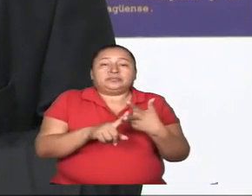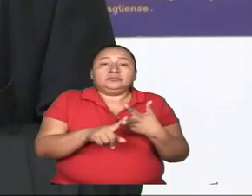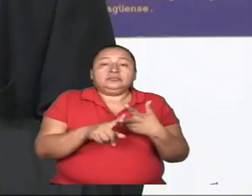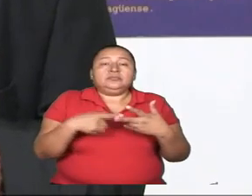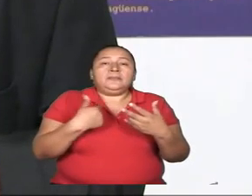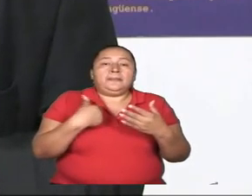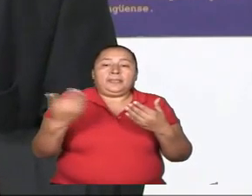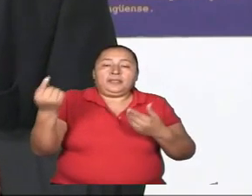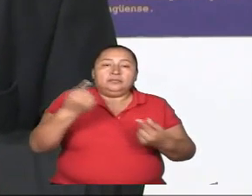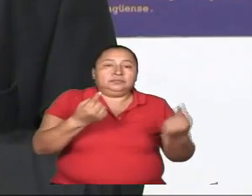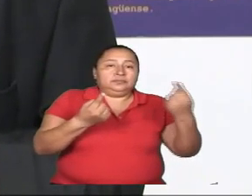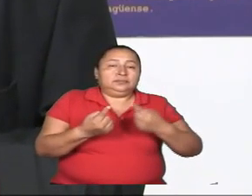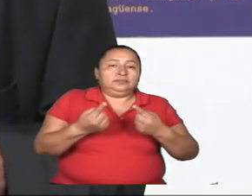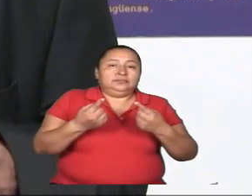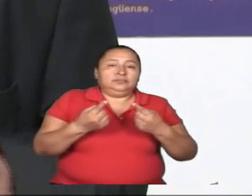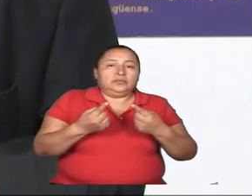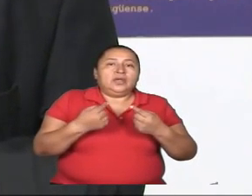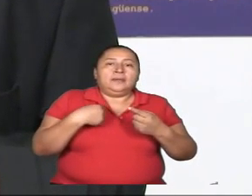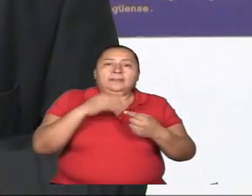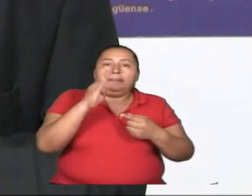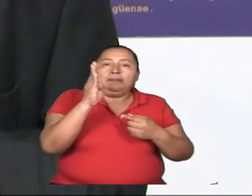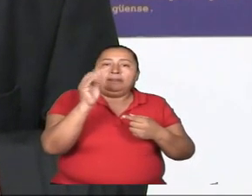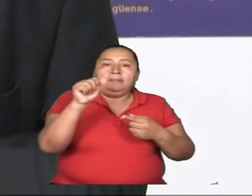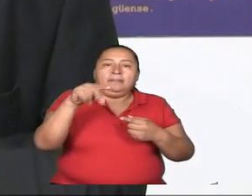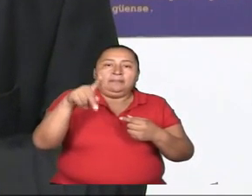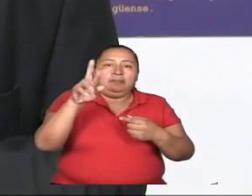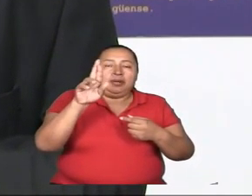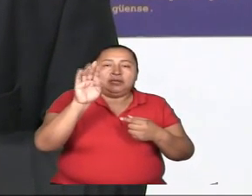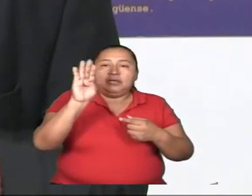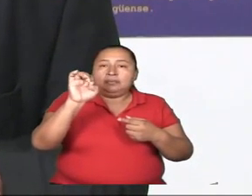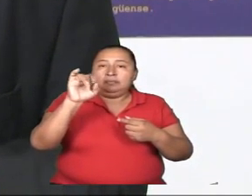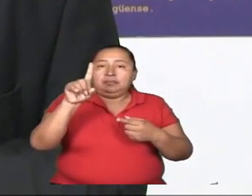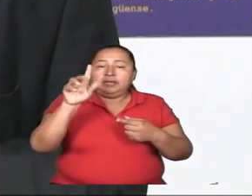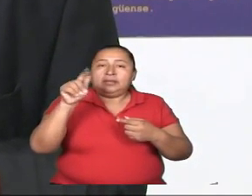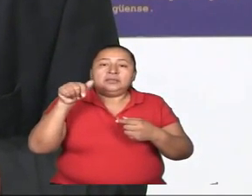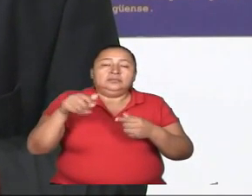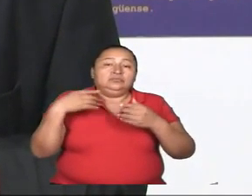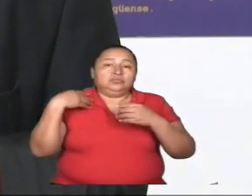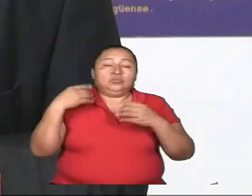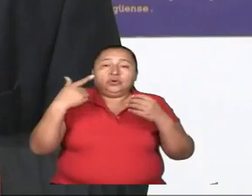la llegada de Vanderbilt por San Juan de Nicaragua o Greytown,